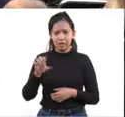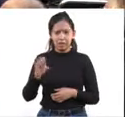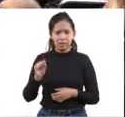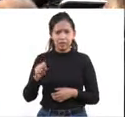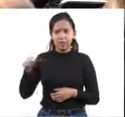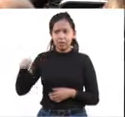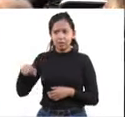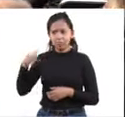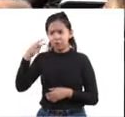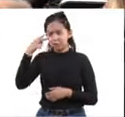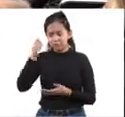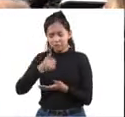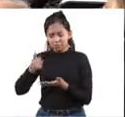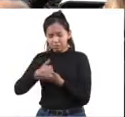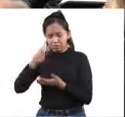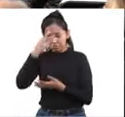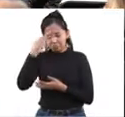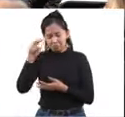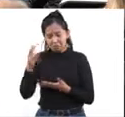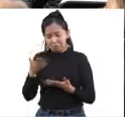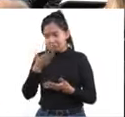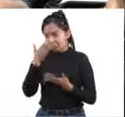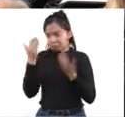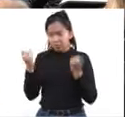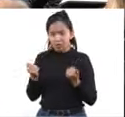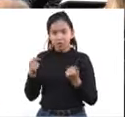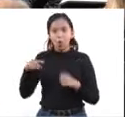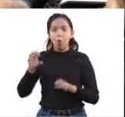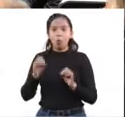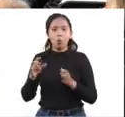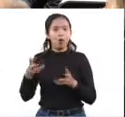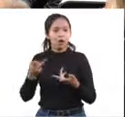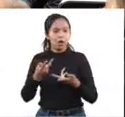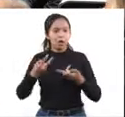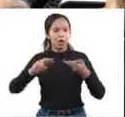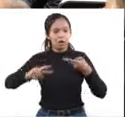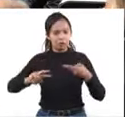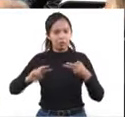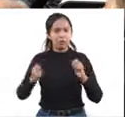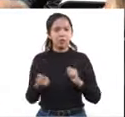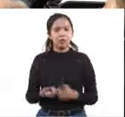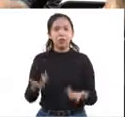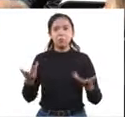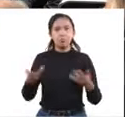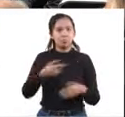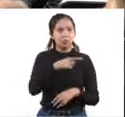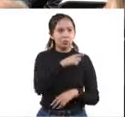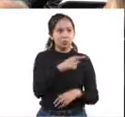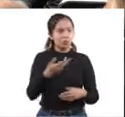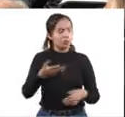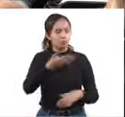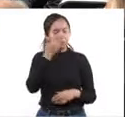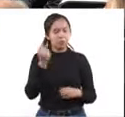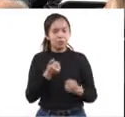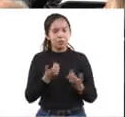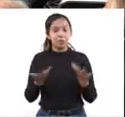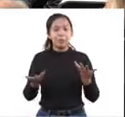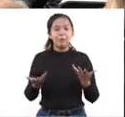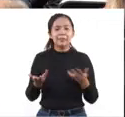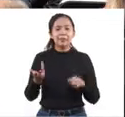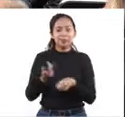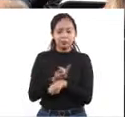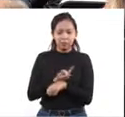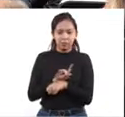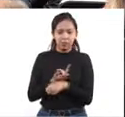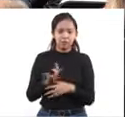México no saben de Los Ángeles, que son las dos grandes poblaciones mexicanas mayoritarias? ¿Cómo es